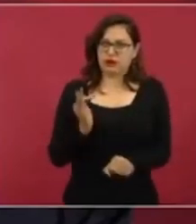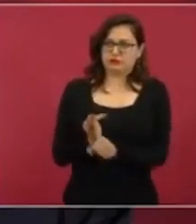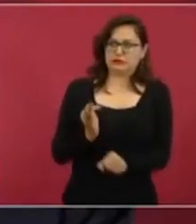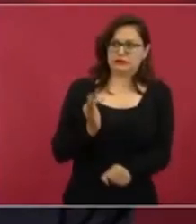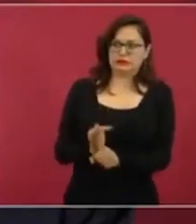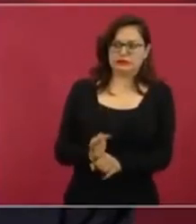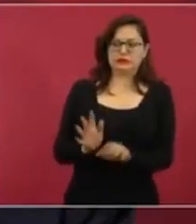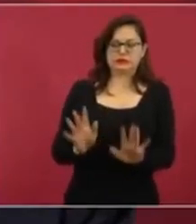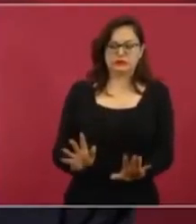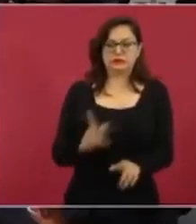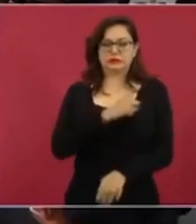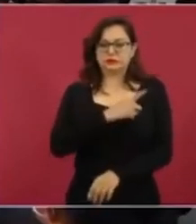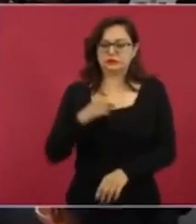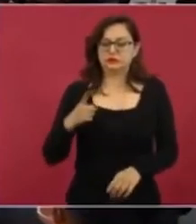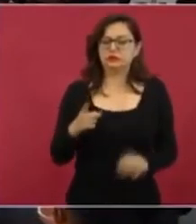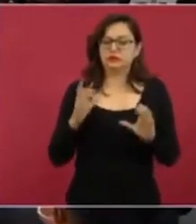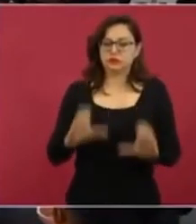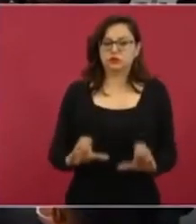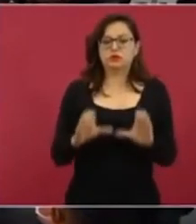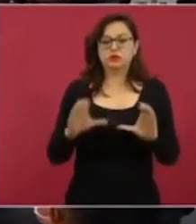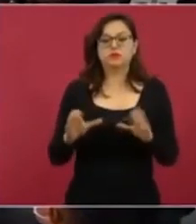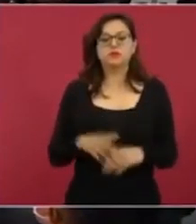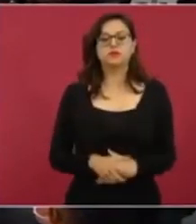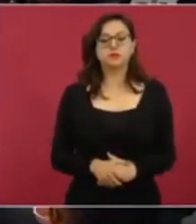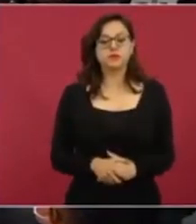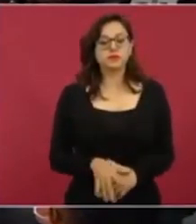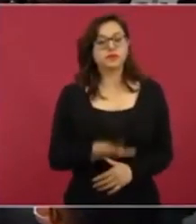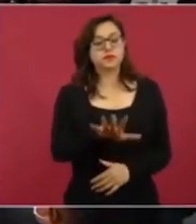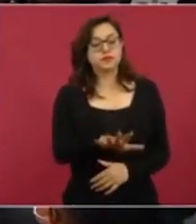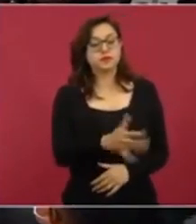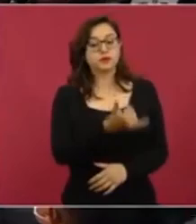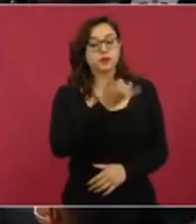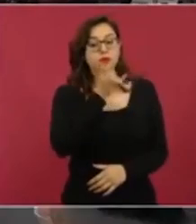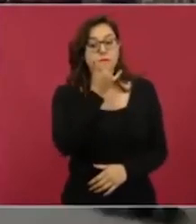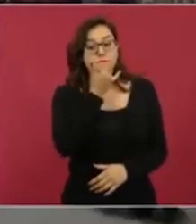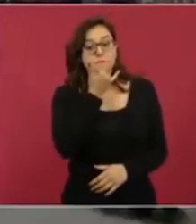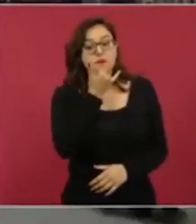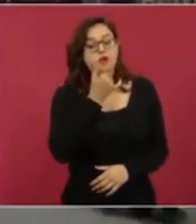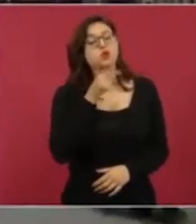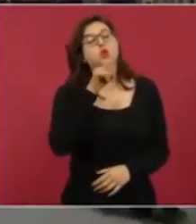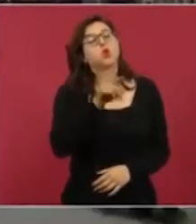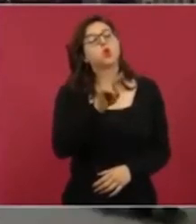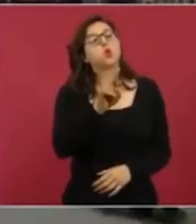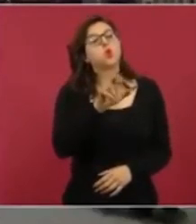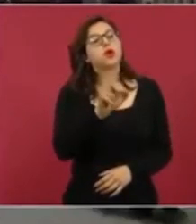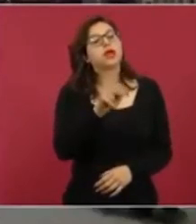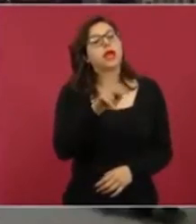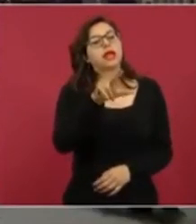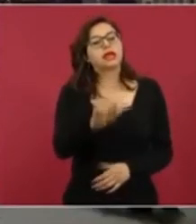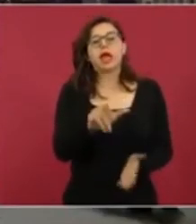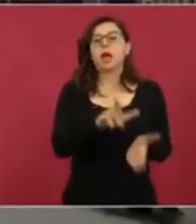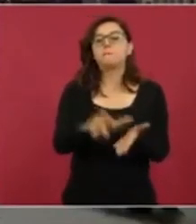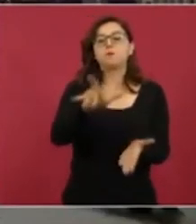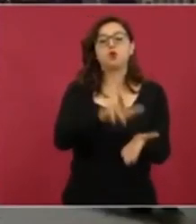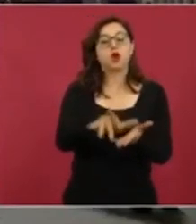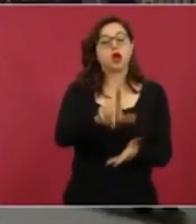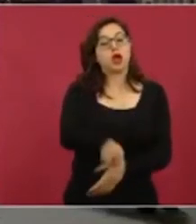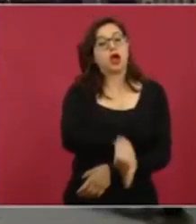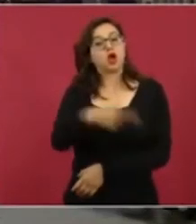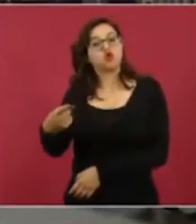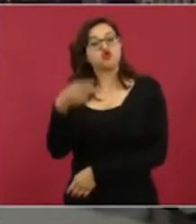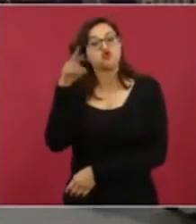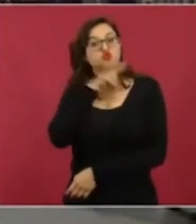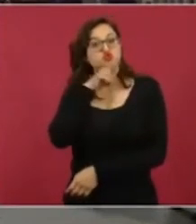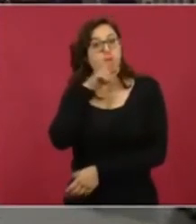en política exterior. Disculpe, así como han estado apoyando a los ciudadanos ucranianos, ¿asimismo también se apoyará a los